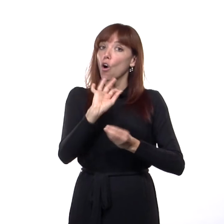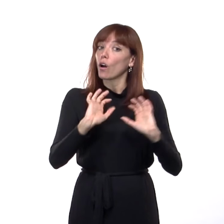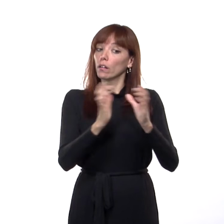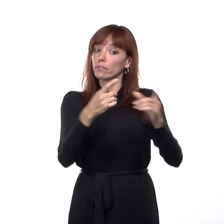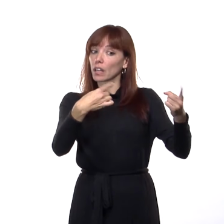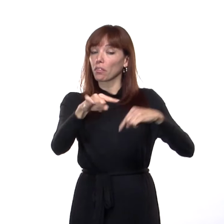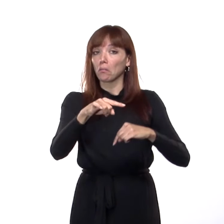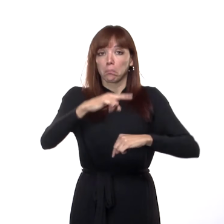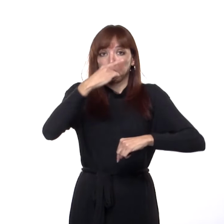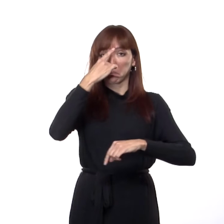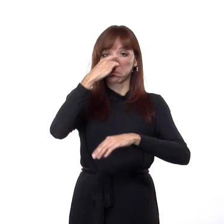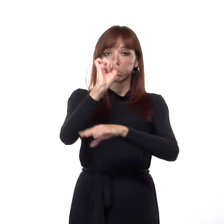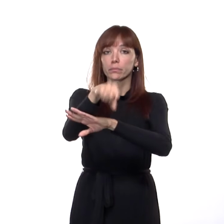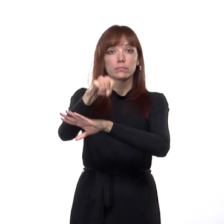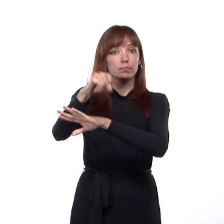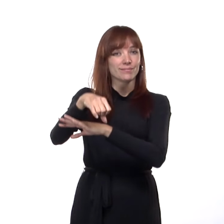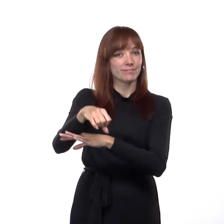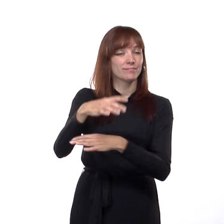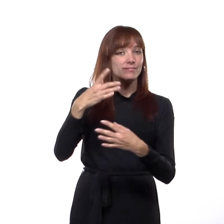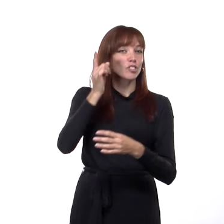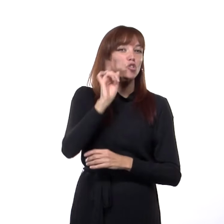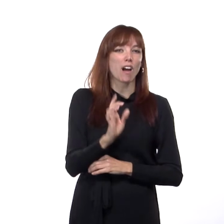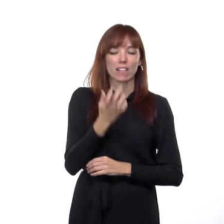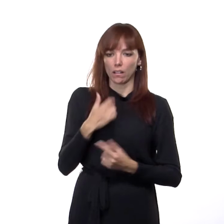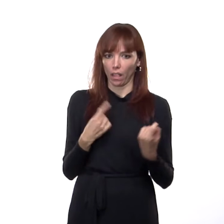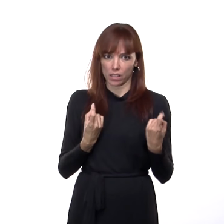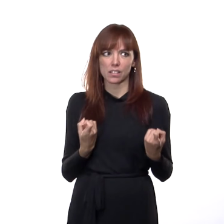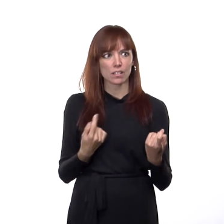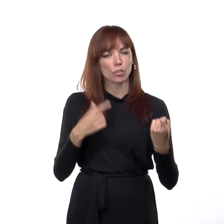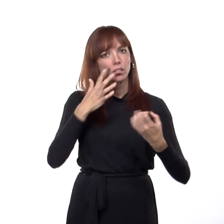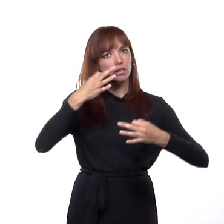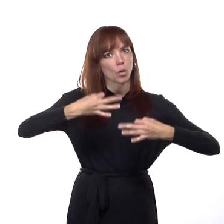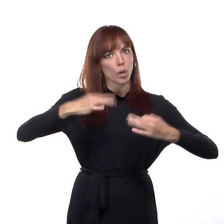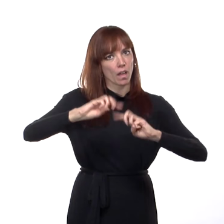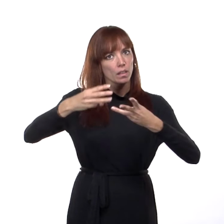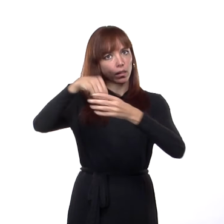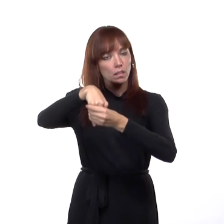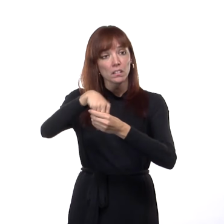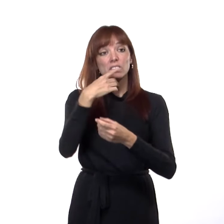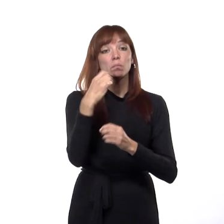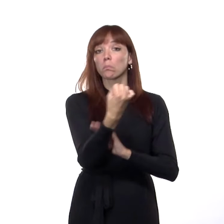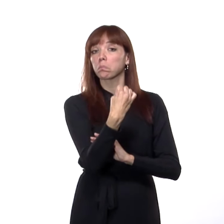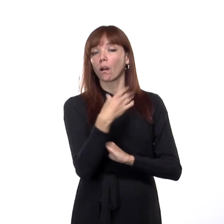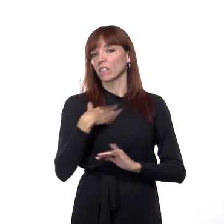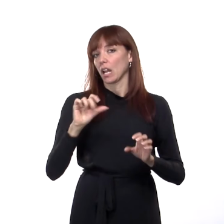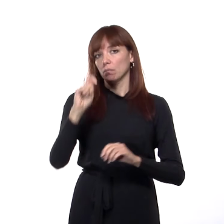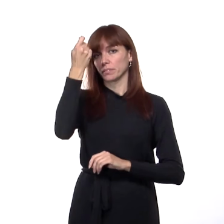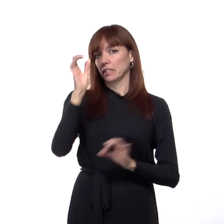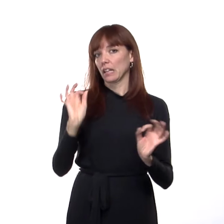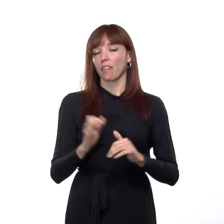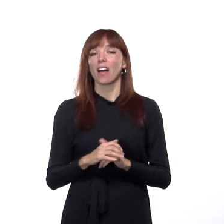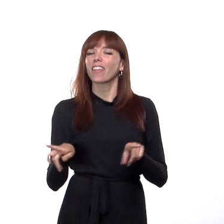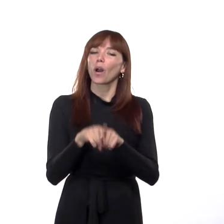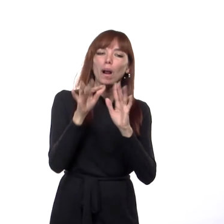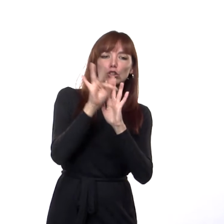está concienciada de que necesito poner en ciberseguridad no estaré consiguiendo nada podré tener el mejor hardware